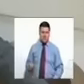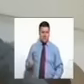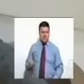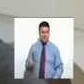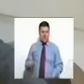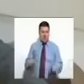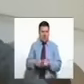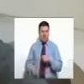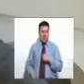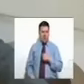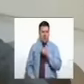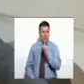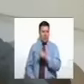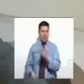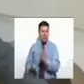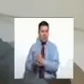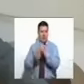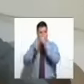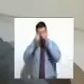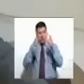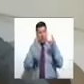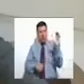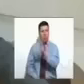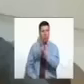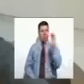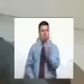que devenga del Estado